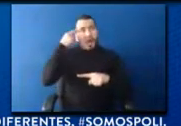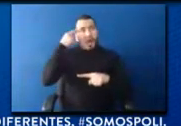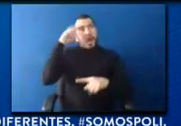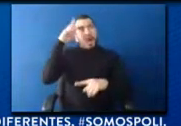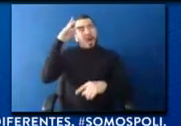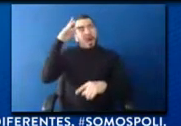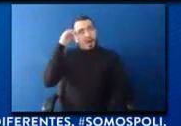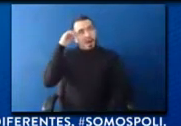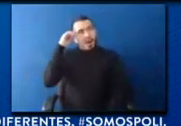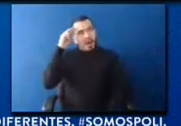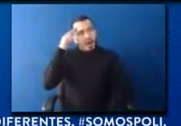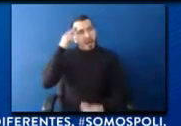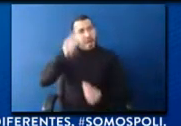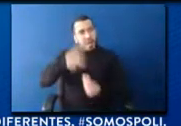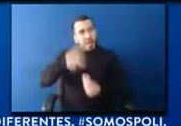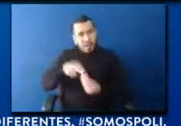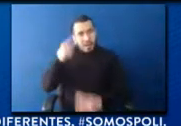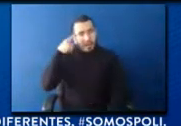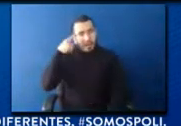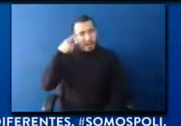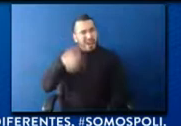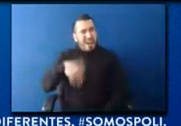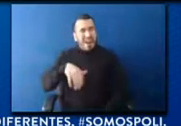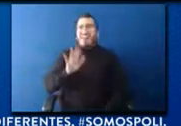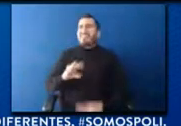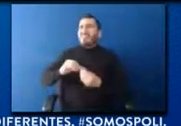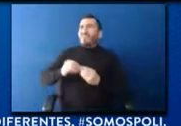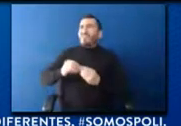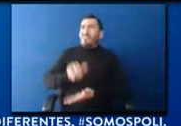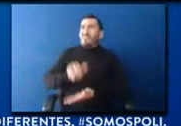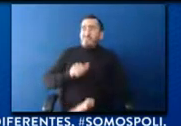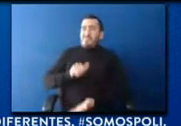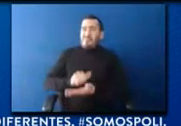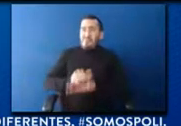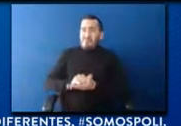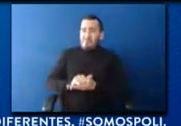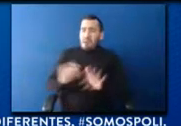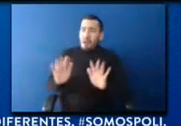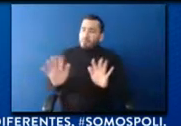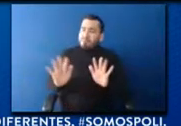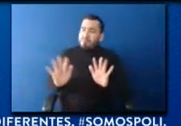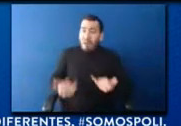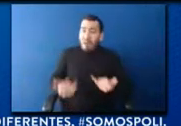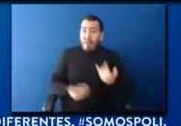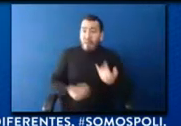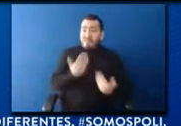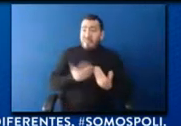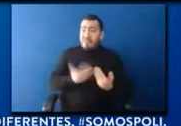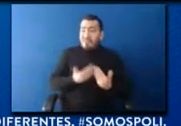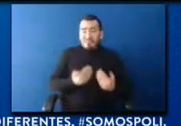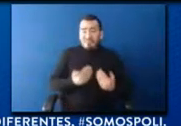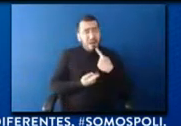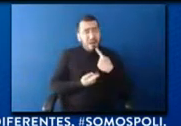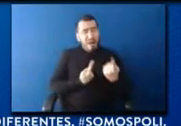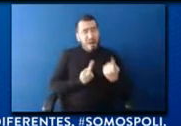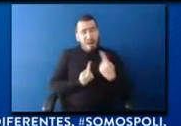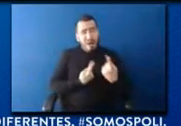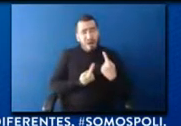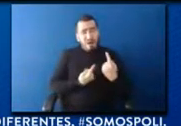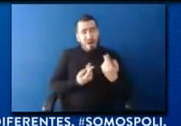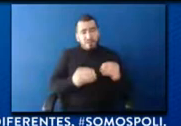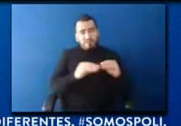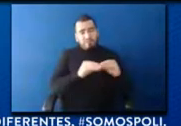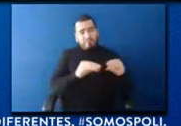rompimos una forma de hacer las cosas, y es que ahora ya es más sencillo interactuar en una pantalla.